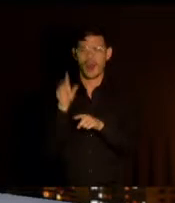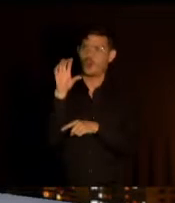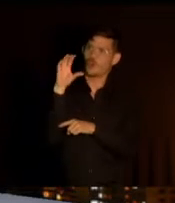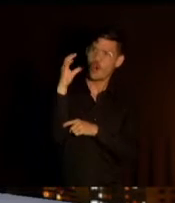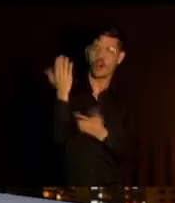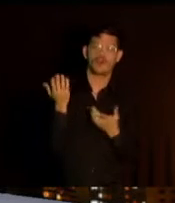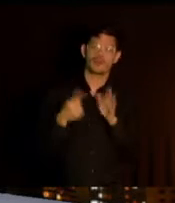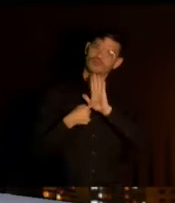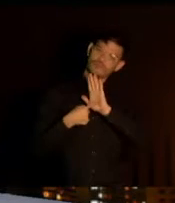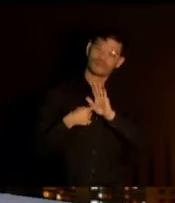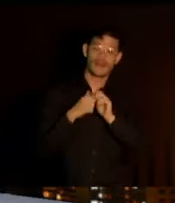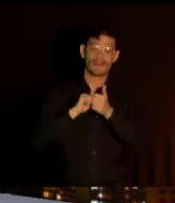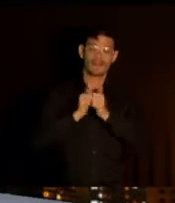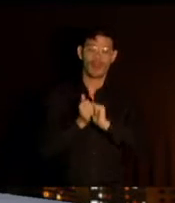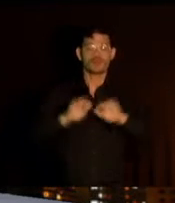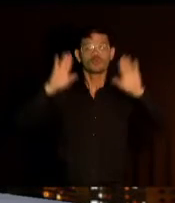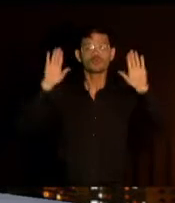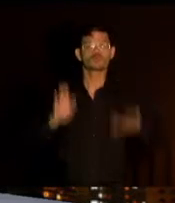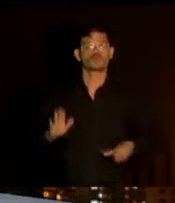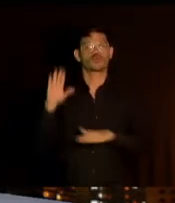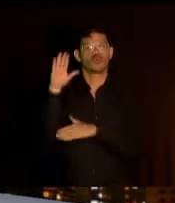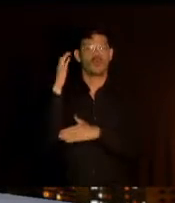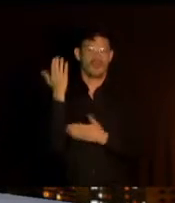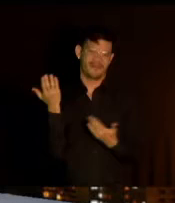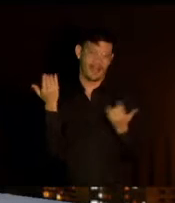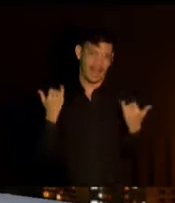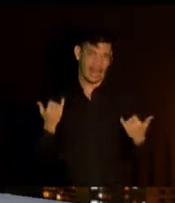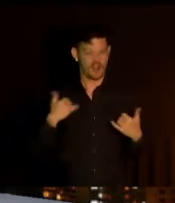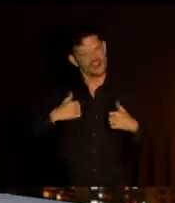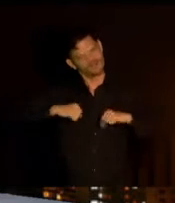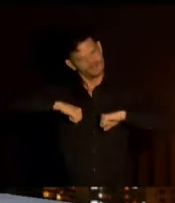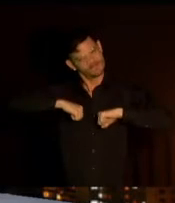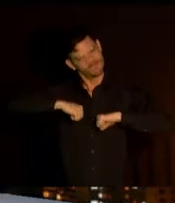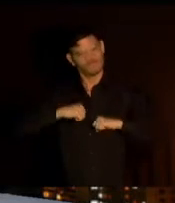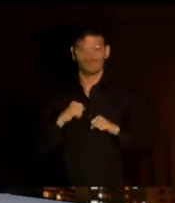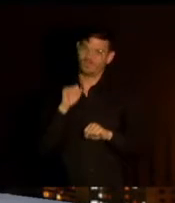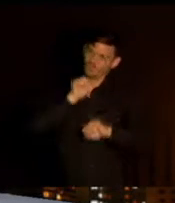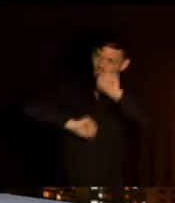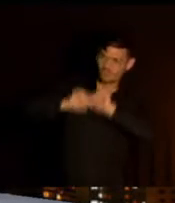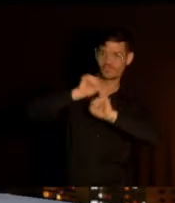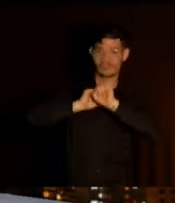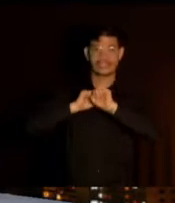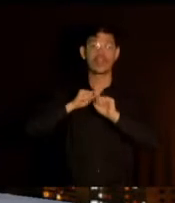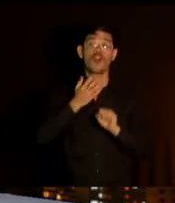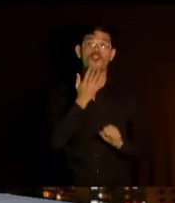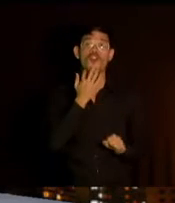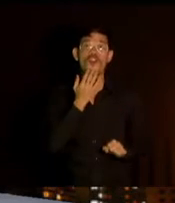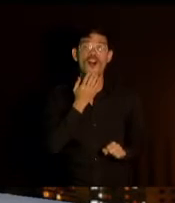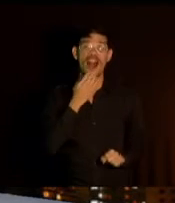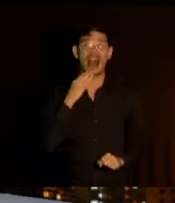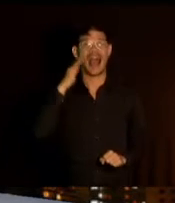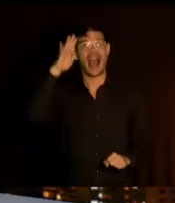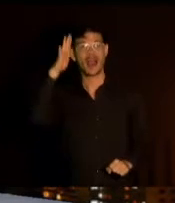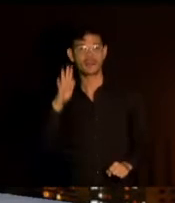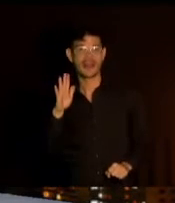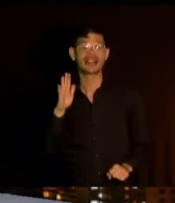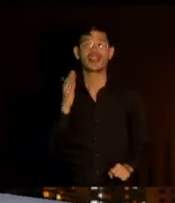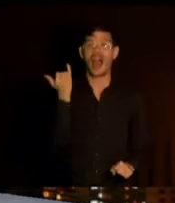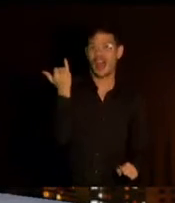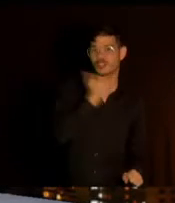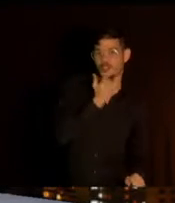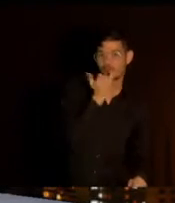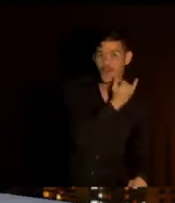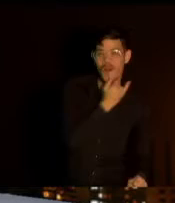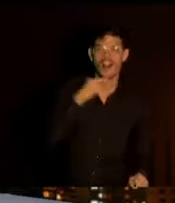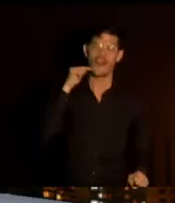como deporte colombiano. Vamos a luchar por esos tres colores que nos dan tantas alegrías, y